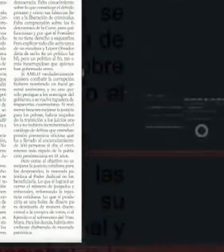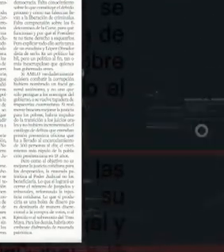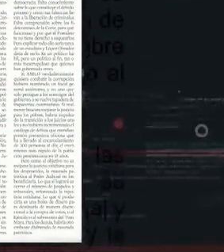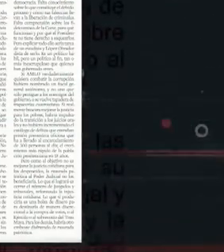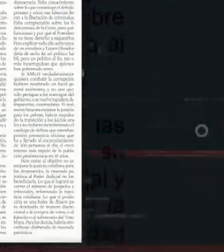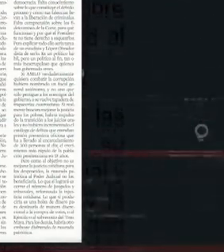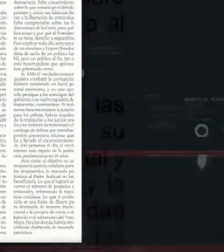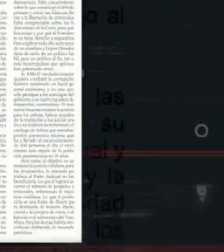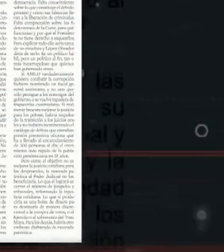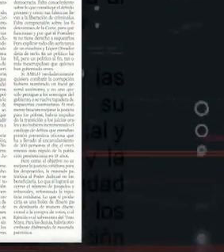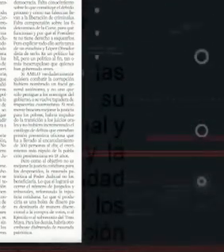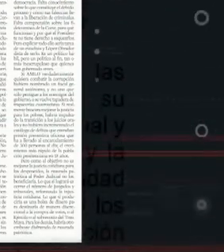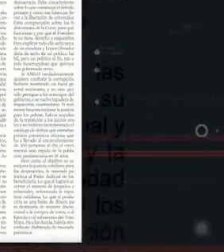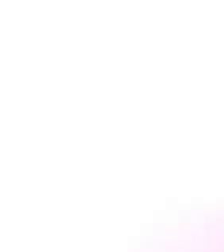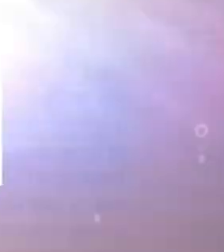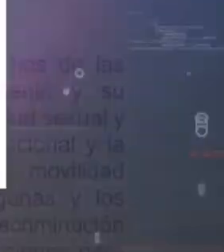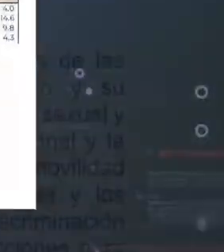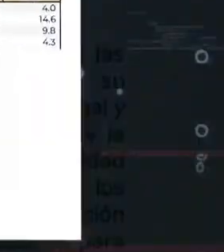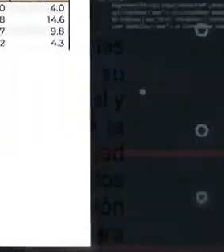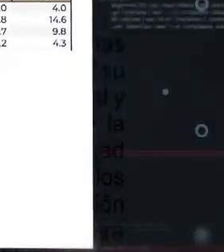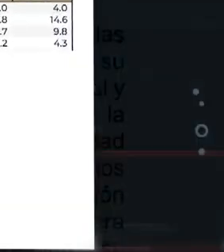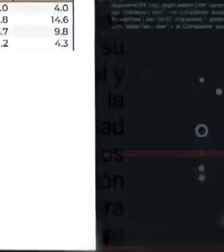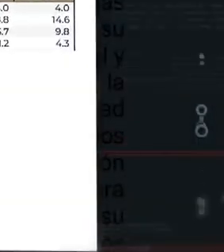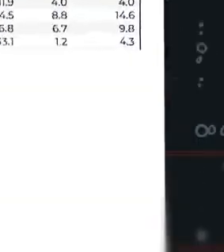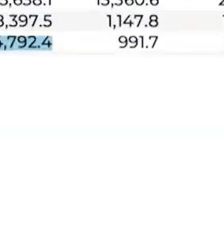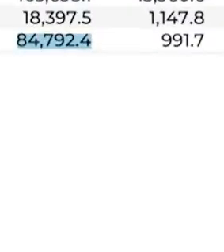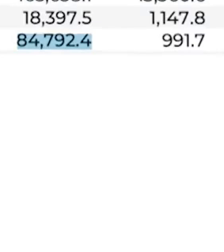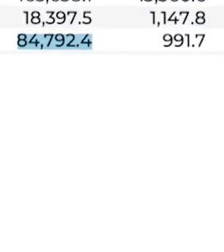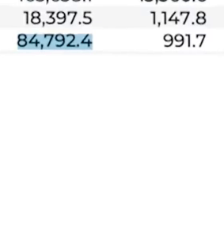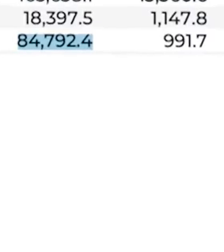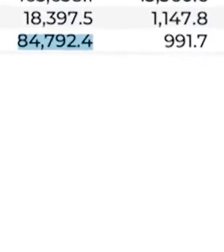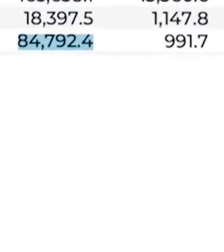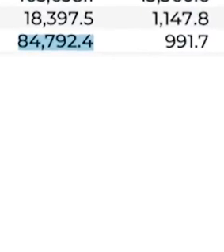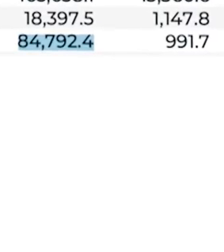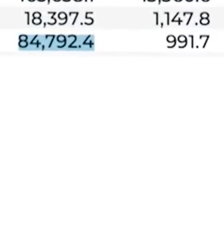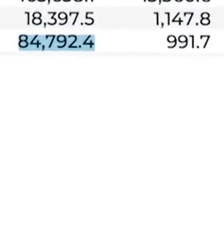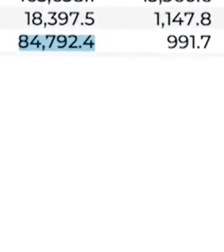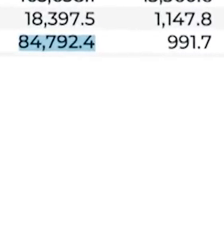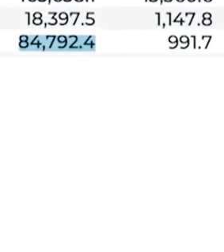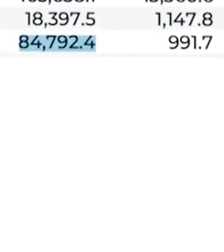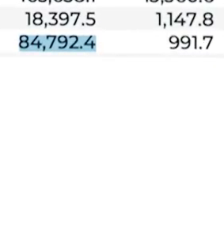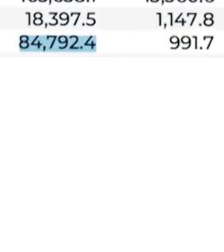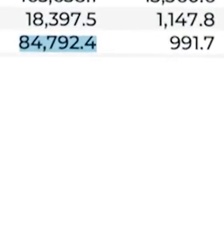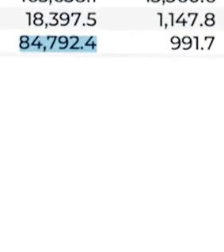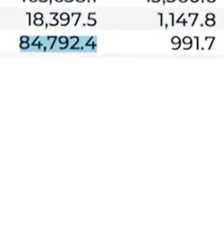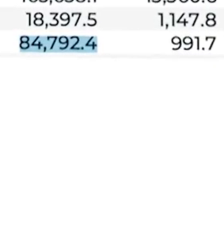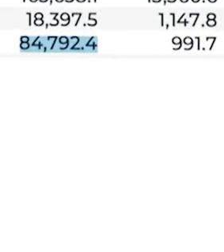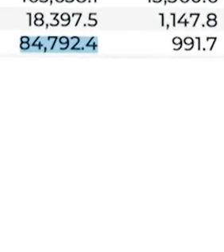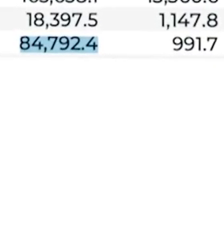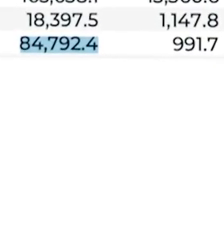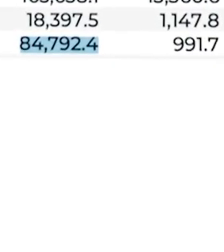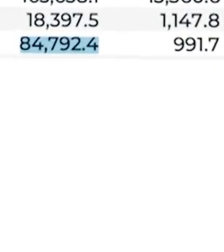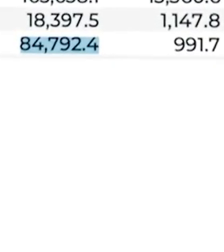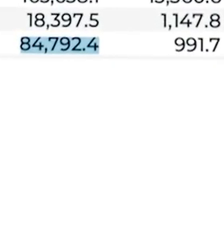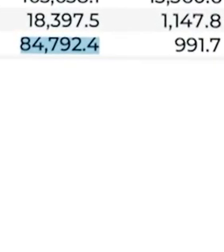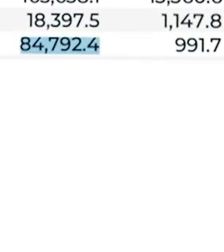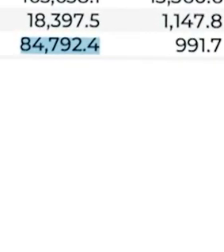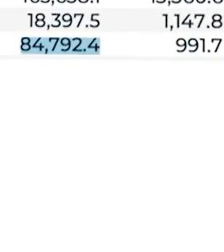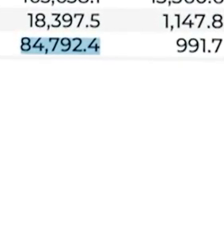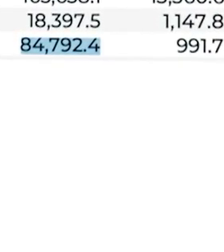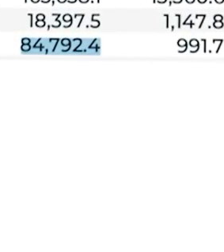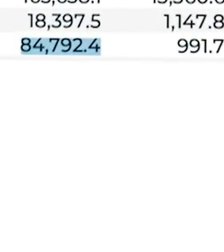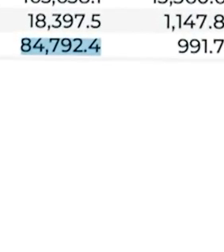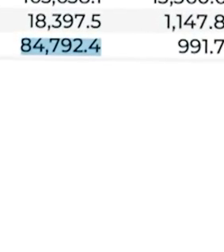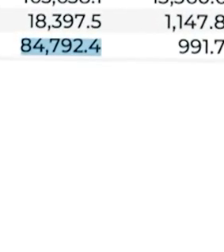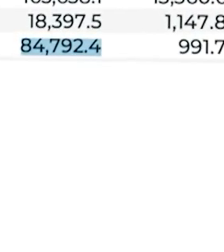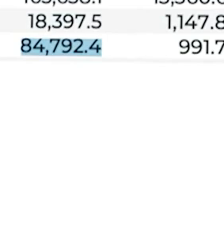o que se busque su control. El proyecto de presupuesto contempla una asignación de 84.792 millones de pesos para